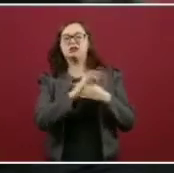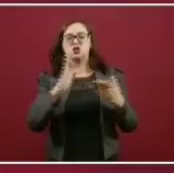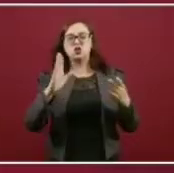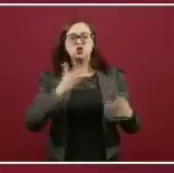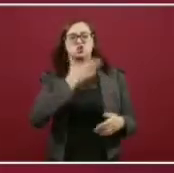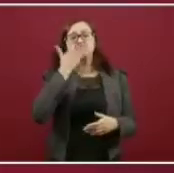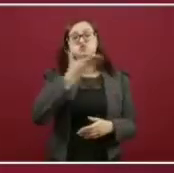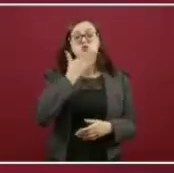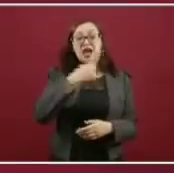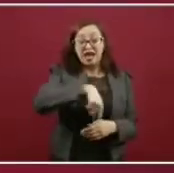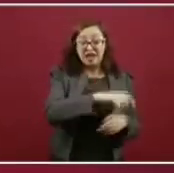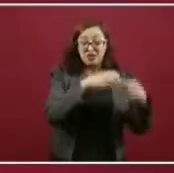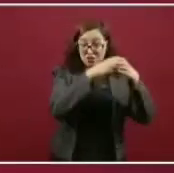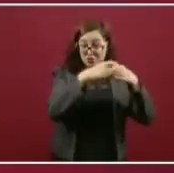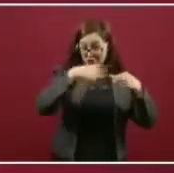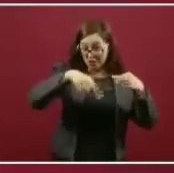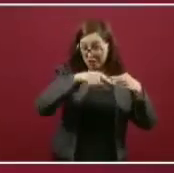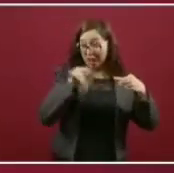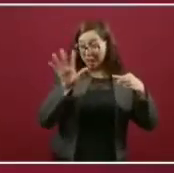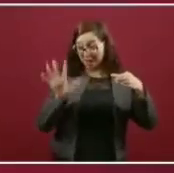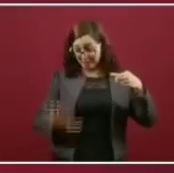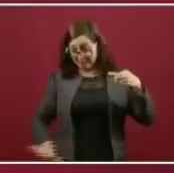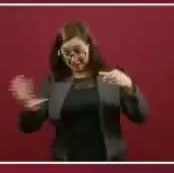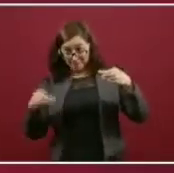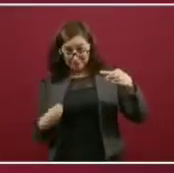Son los que no quieren